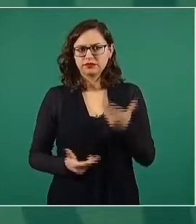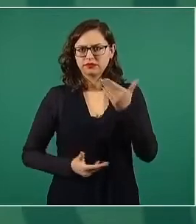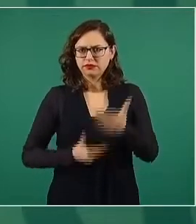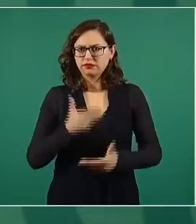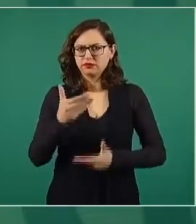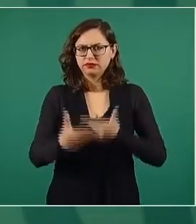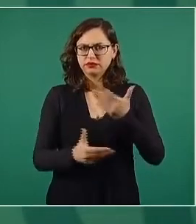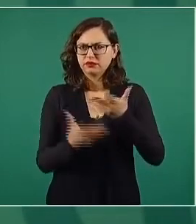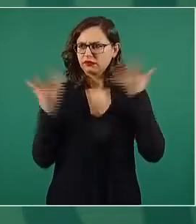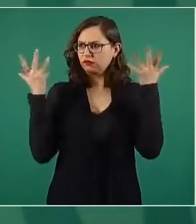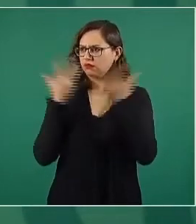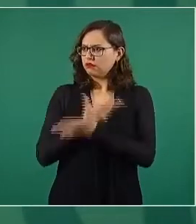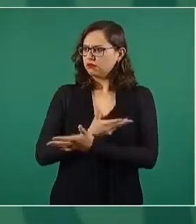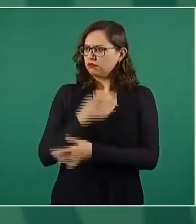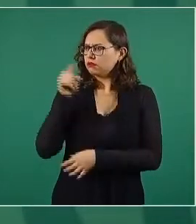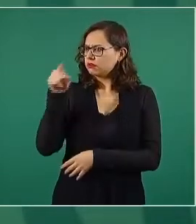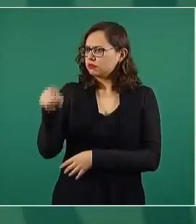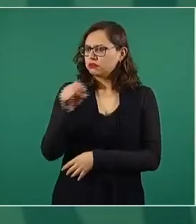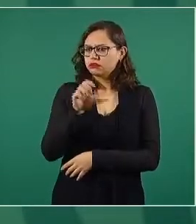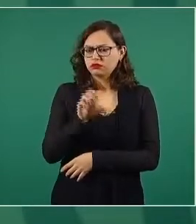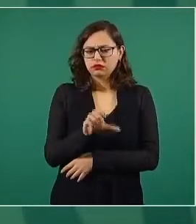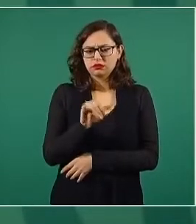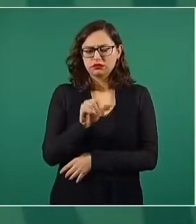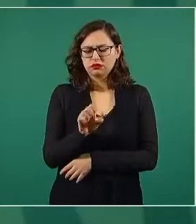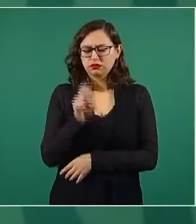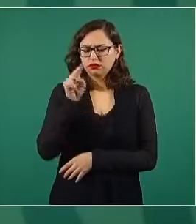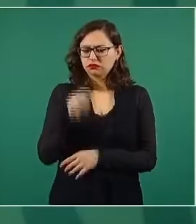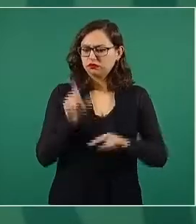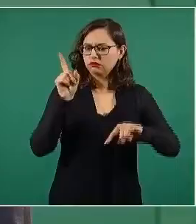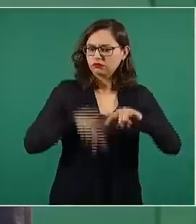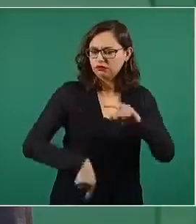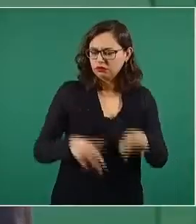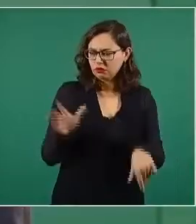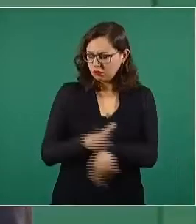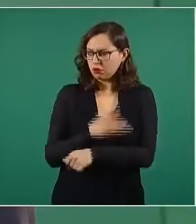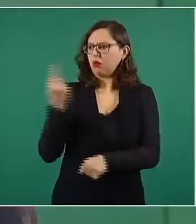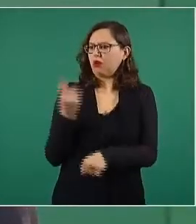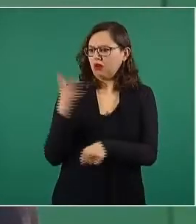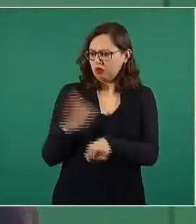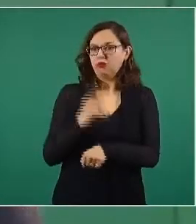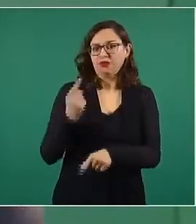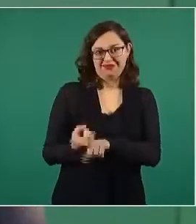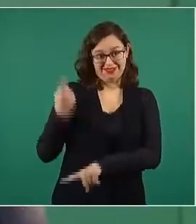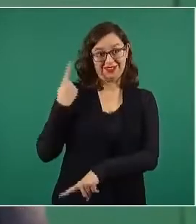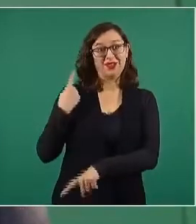porqué de estas medidas, pero pues ahora ya